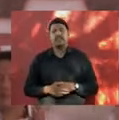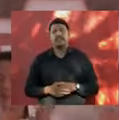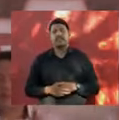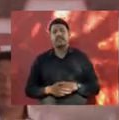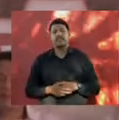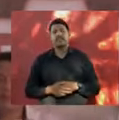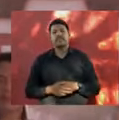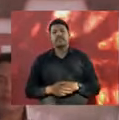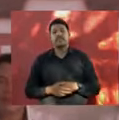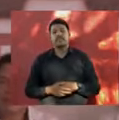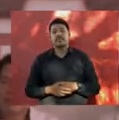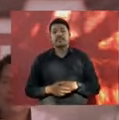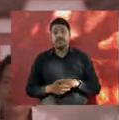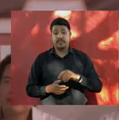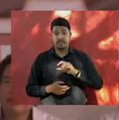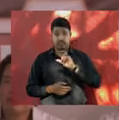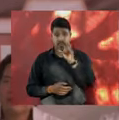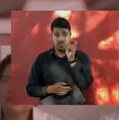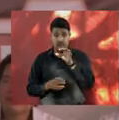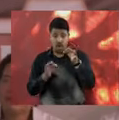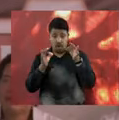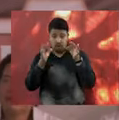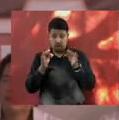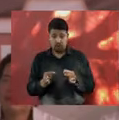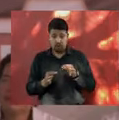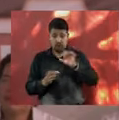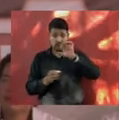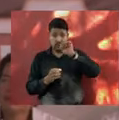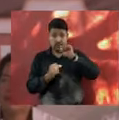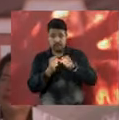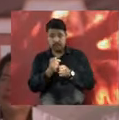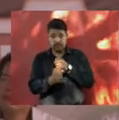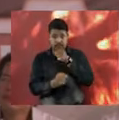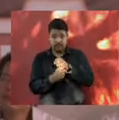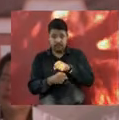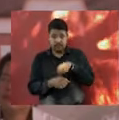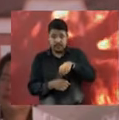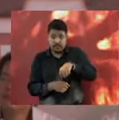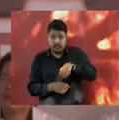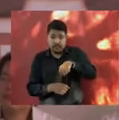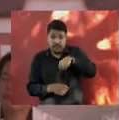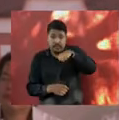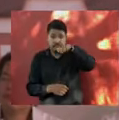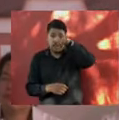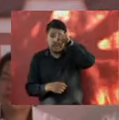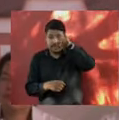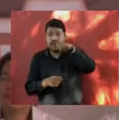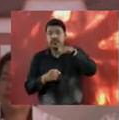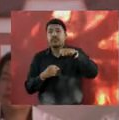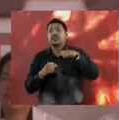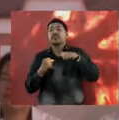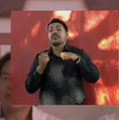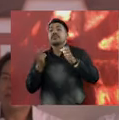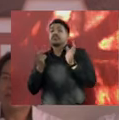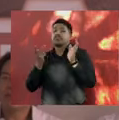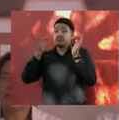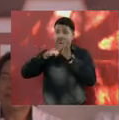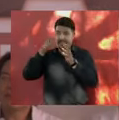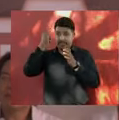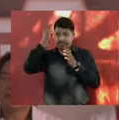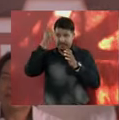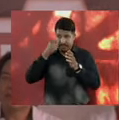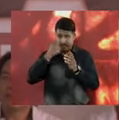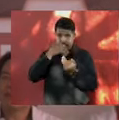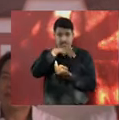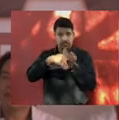Y al llegar a los 60 años, un apoyo previo a la pensión universal. ¿Quién está de acuerdo?